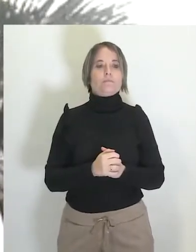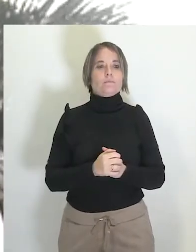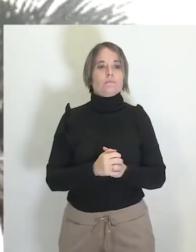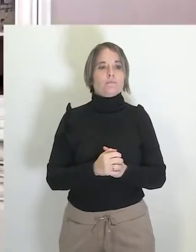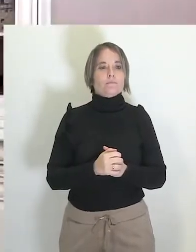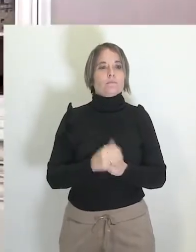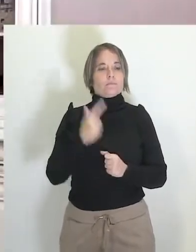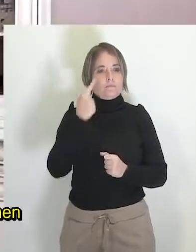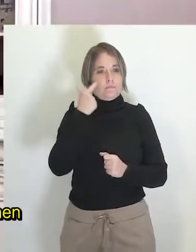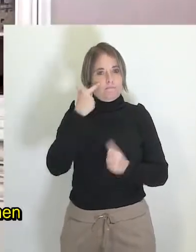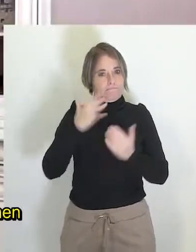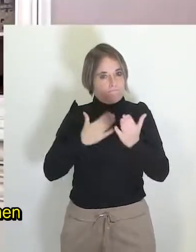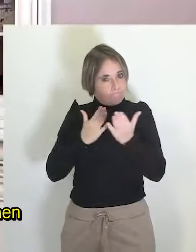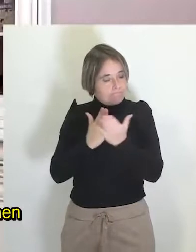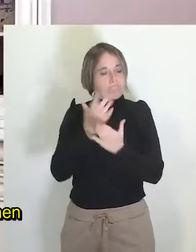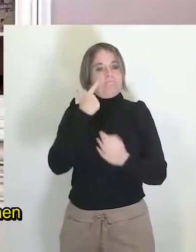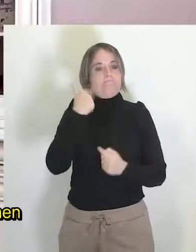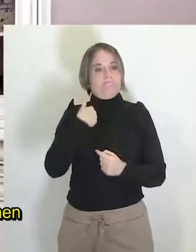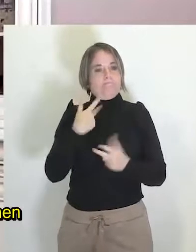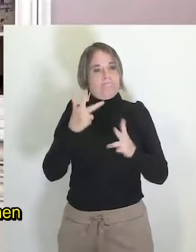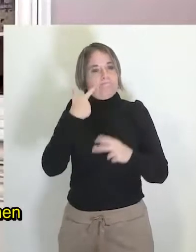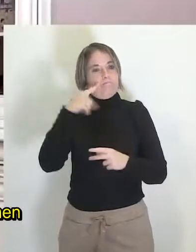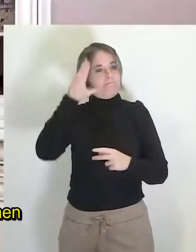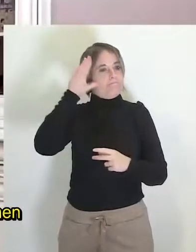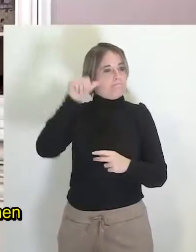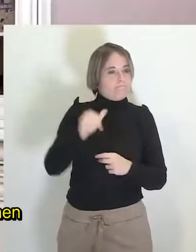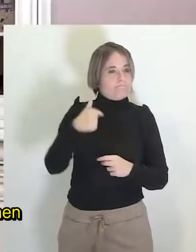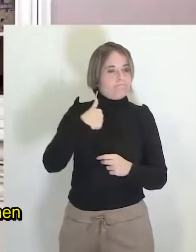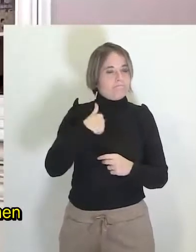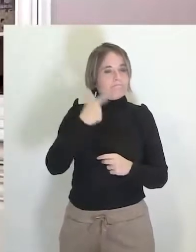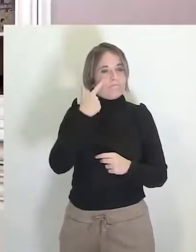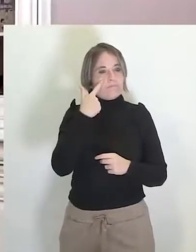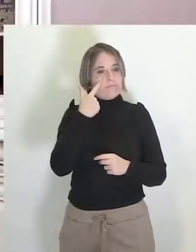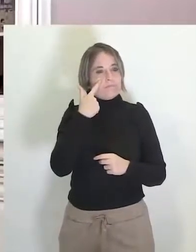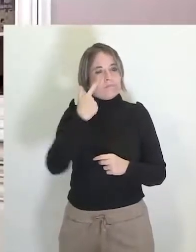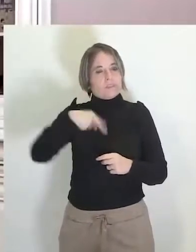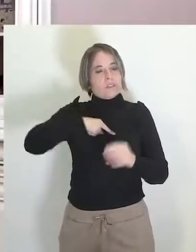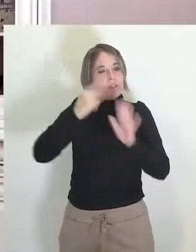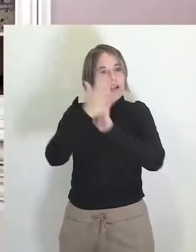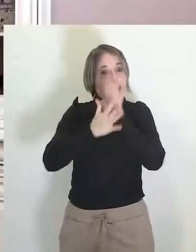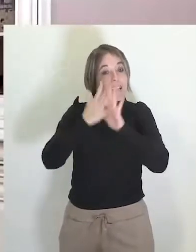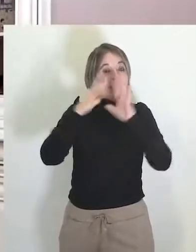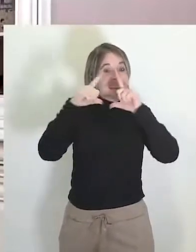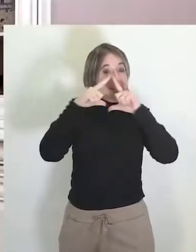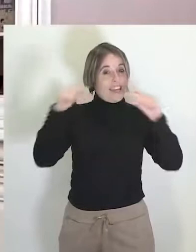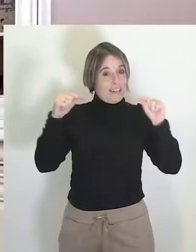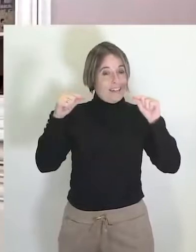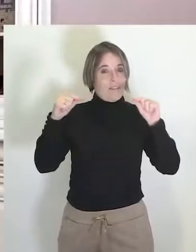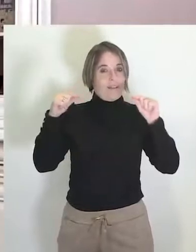Bueno, si me permites, para que quienes nos escuchen se hagan una idea, hablamos de Nicaragua